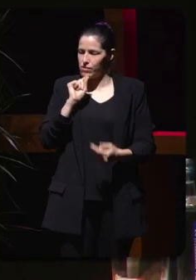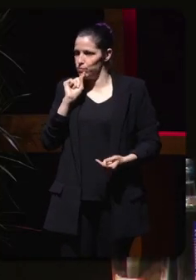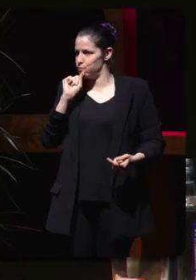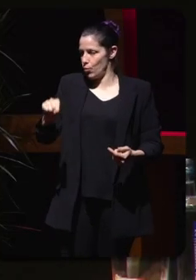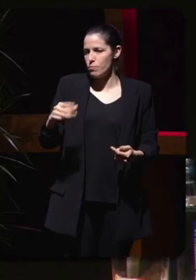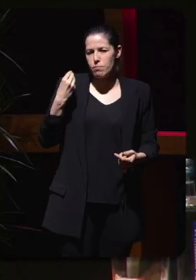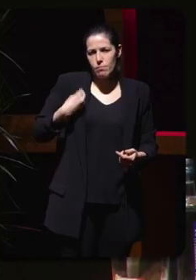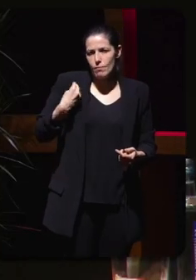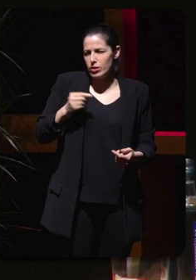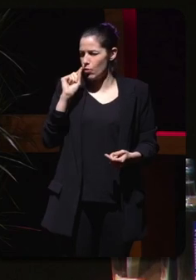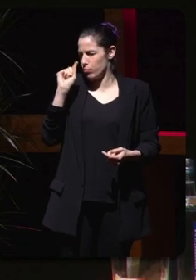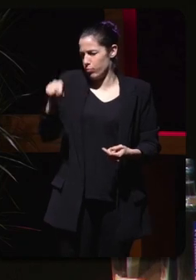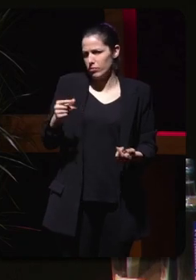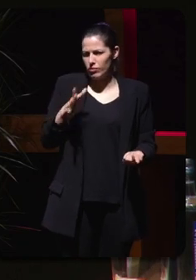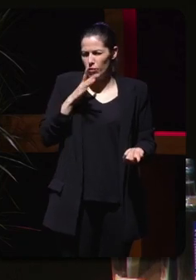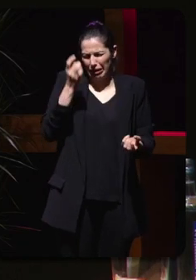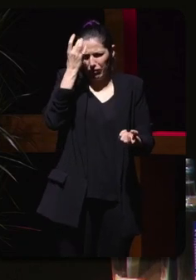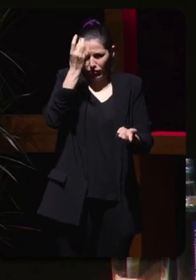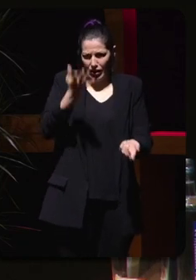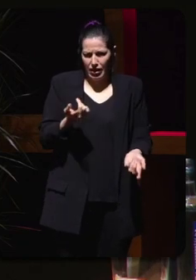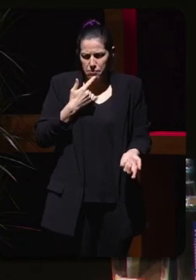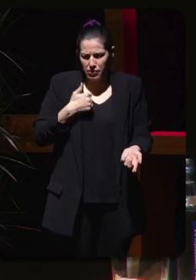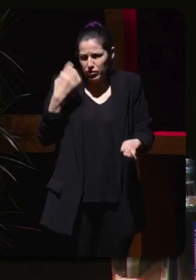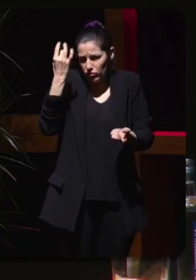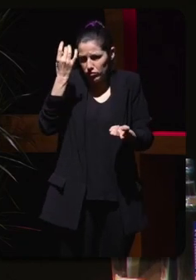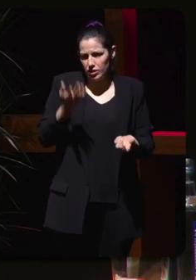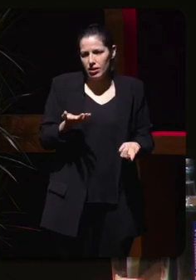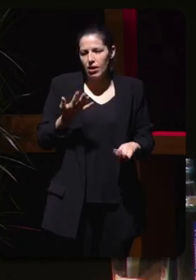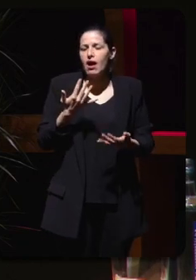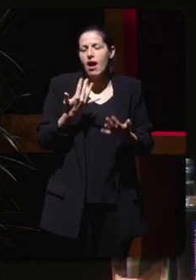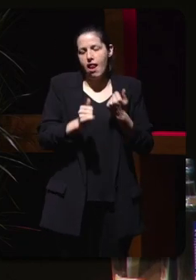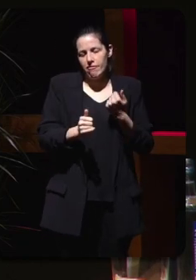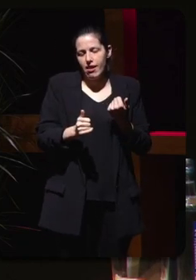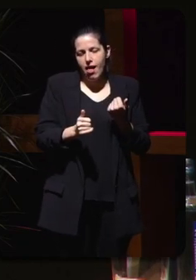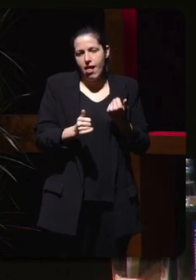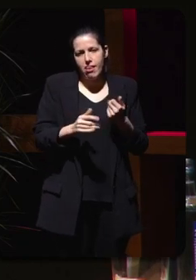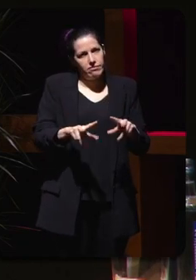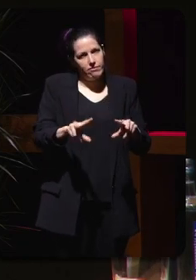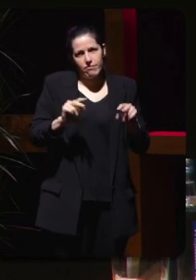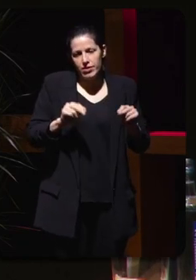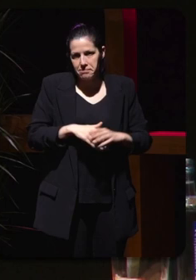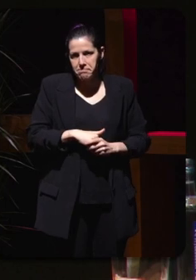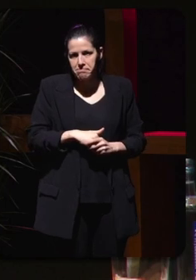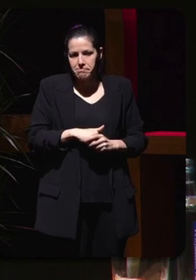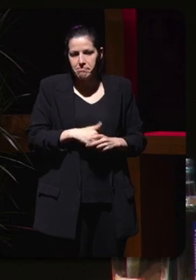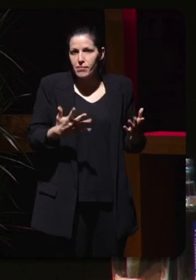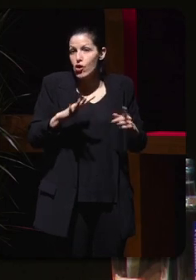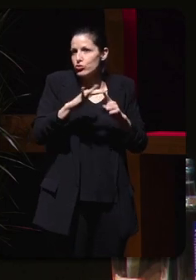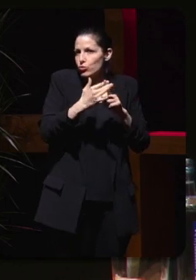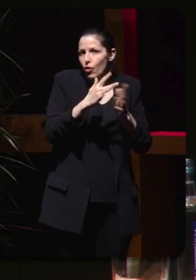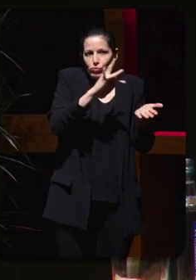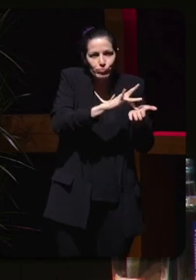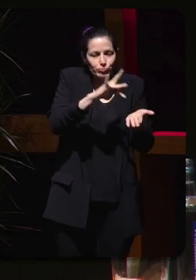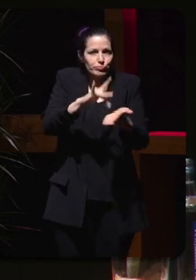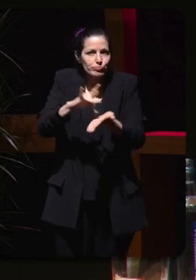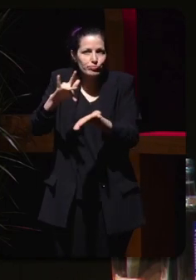mío, pero qué tontería me está diciendo, ¿no? Y entonces, pues evidentemente dejaron de hacerlo, ¿no? Pero te ocurrían cosas como, por ejemplo, es que he